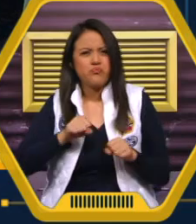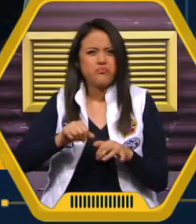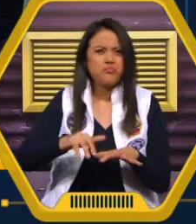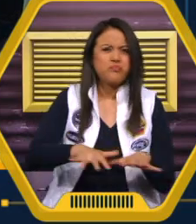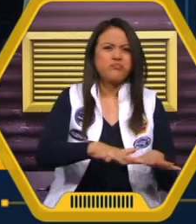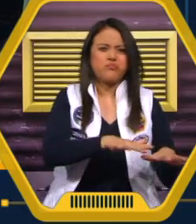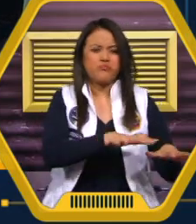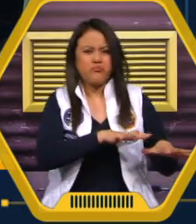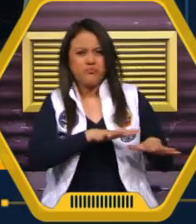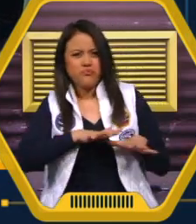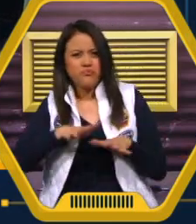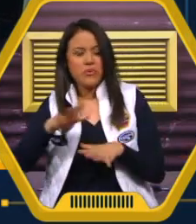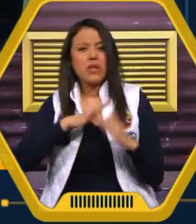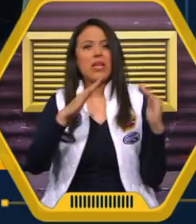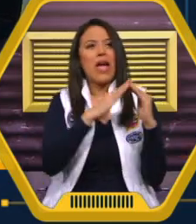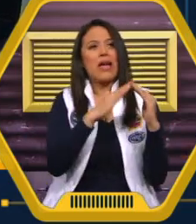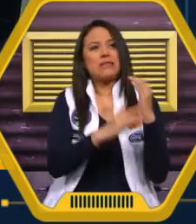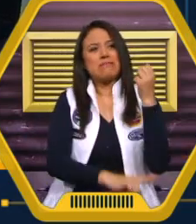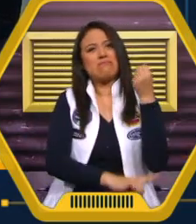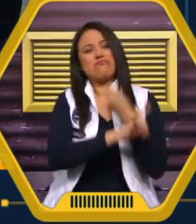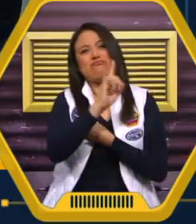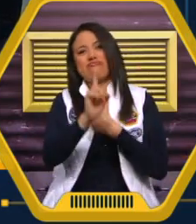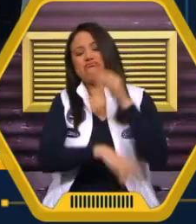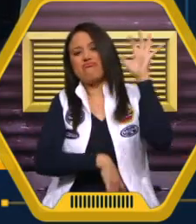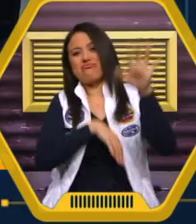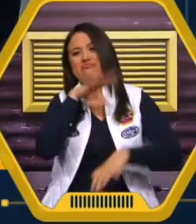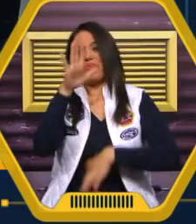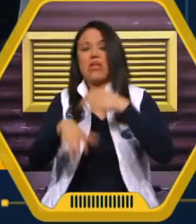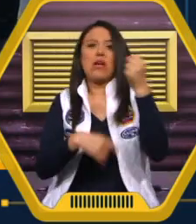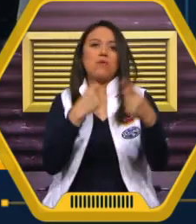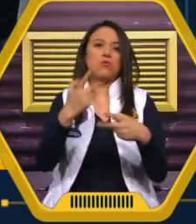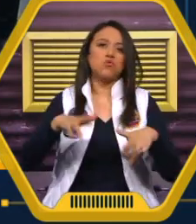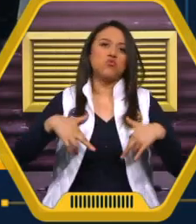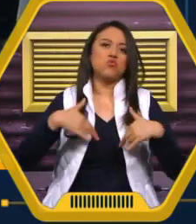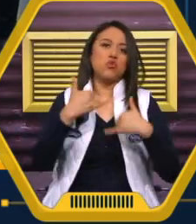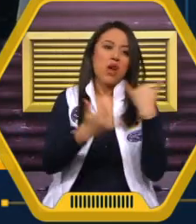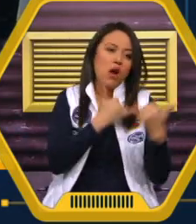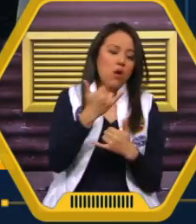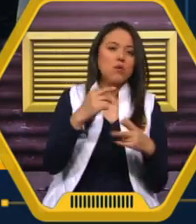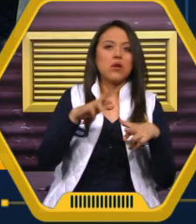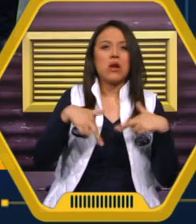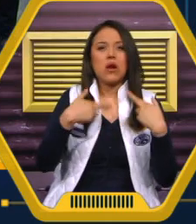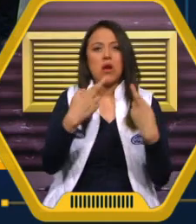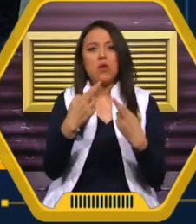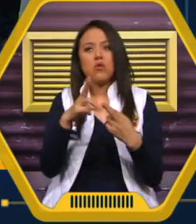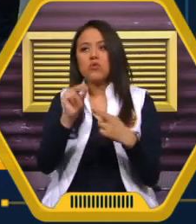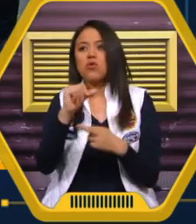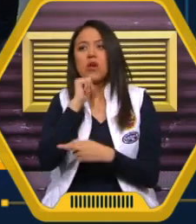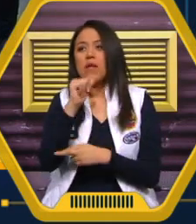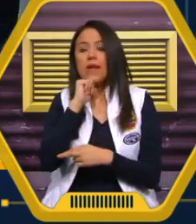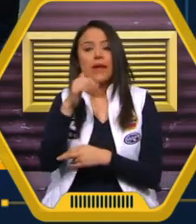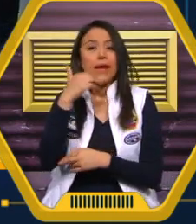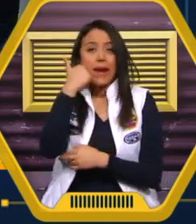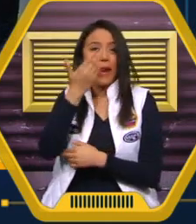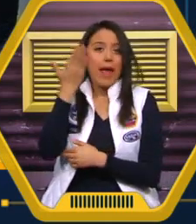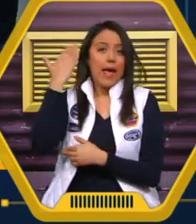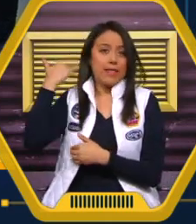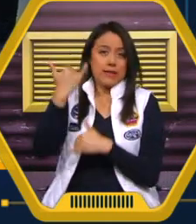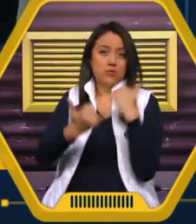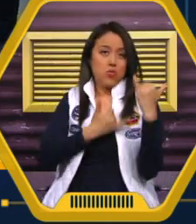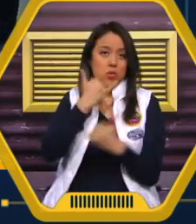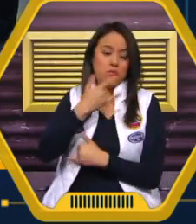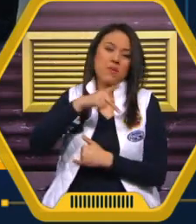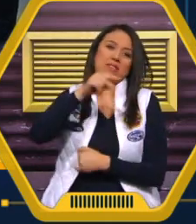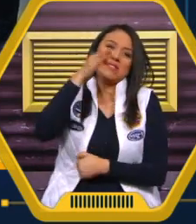tantas casas, pues ahí quedaron muchos regalos y juguetes de muchos niños que no pedían nada al juguetón, y este